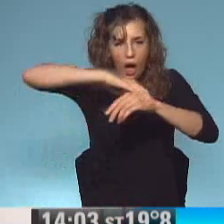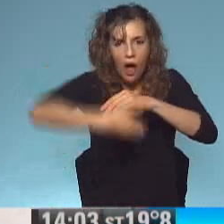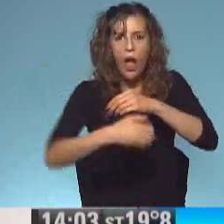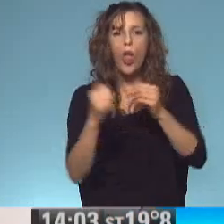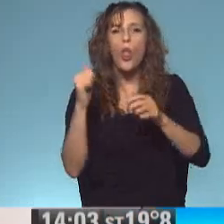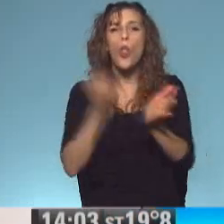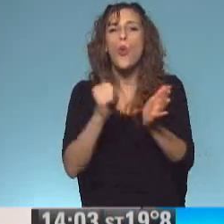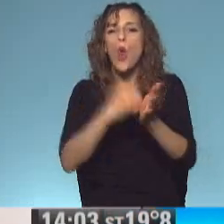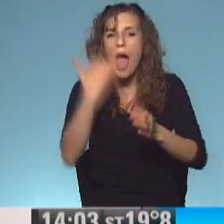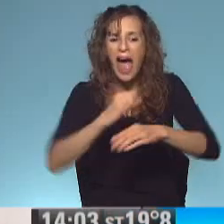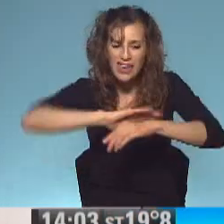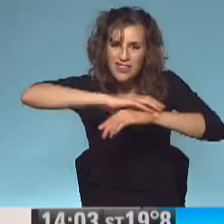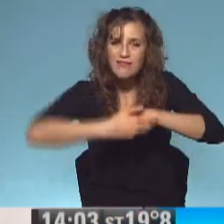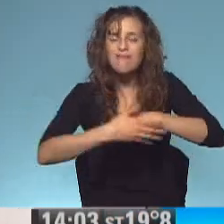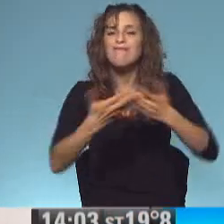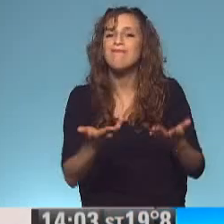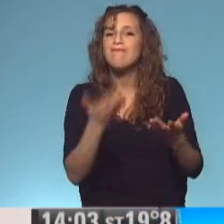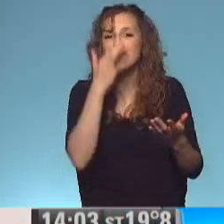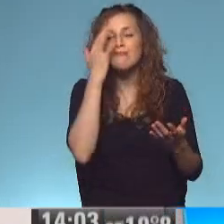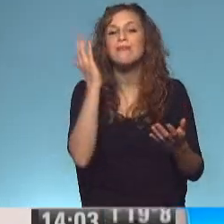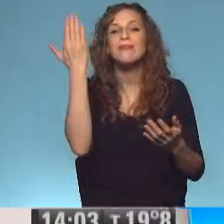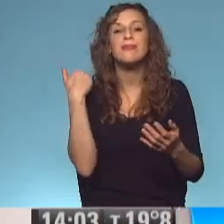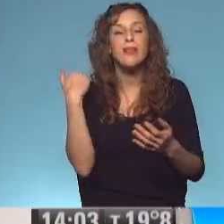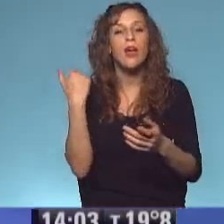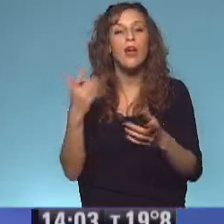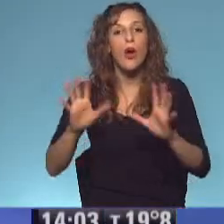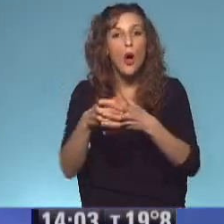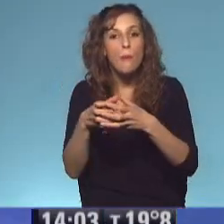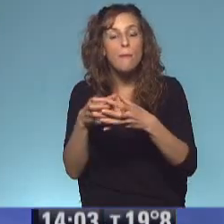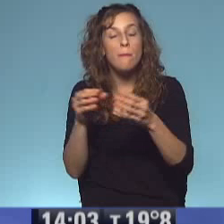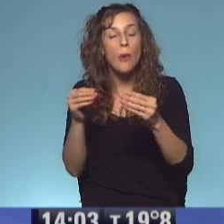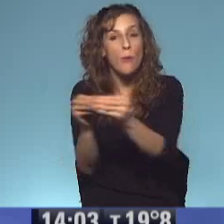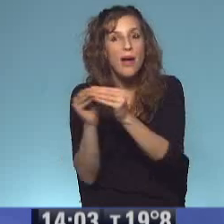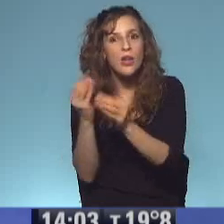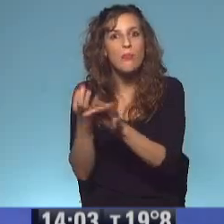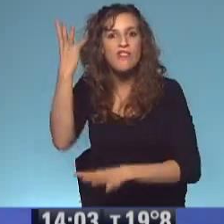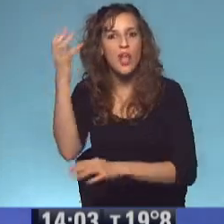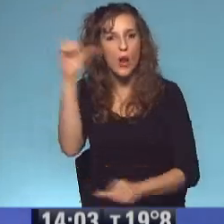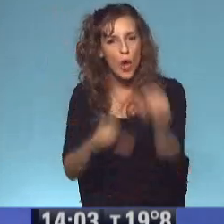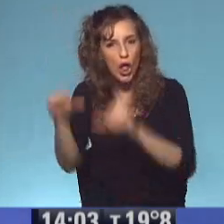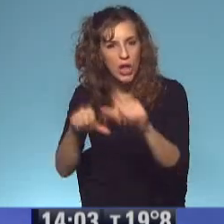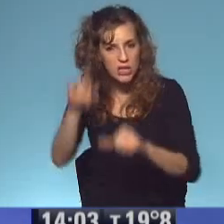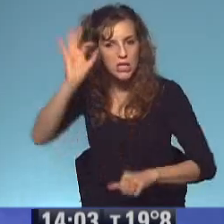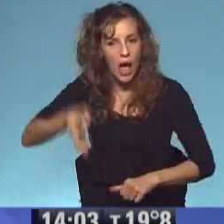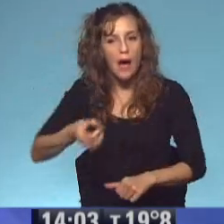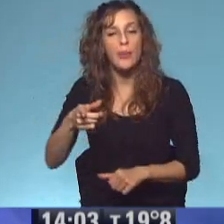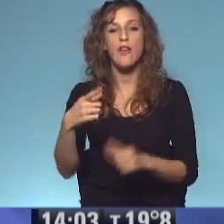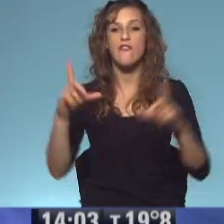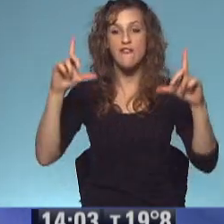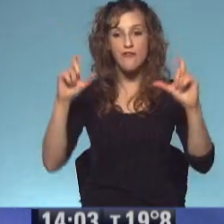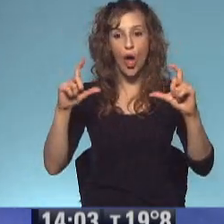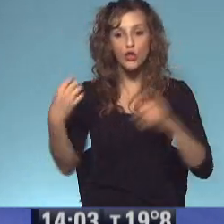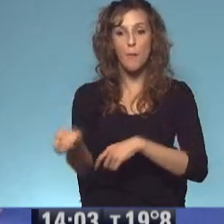y Facu nos sacaron estas dudas, que son biólogos, nos mandaron fotos de tortuga. Mirá que se